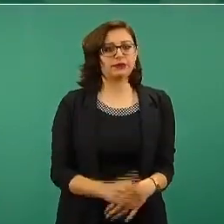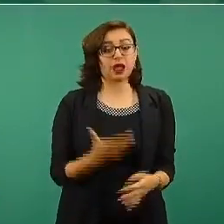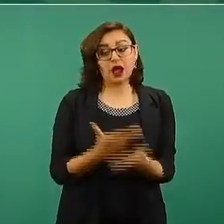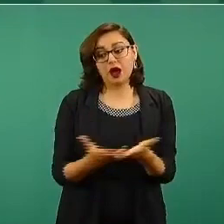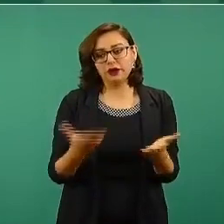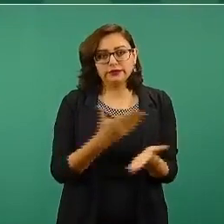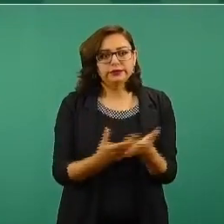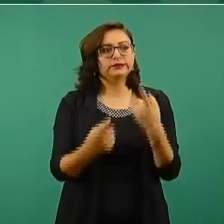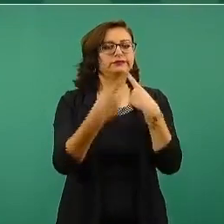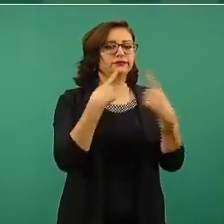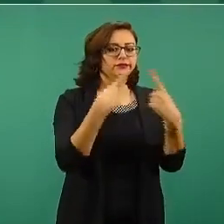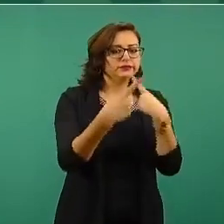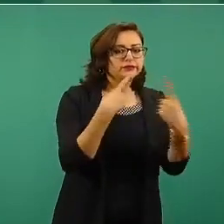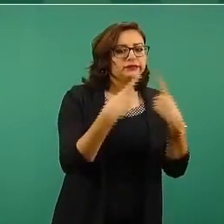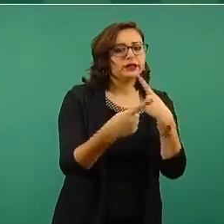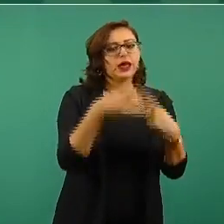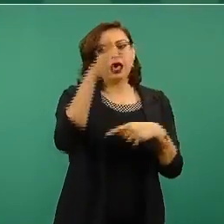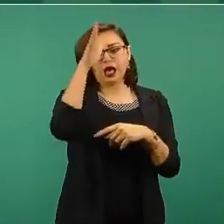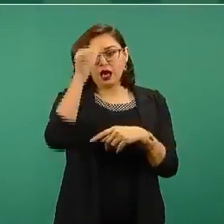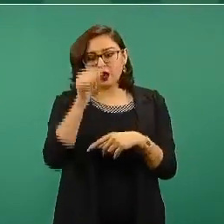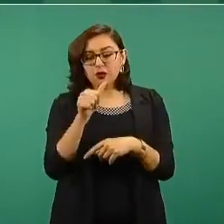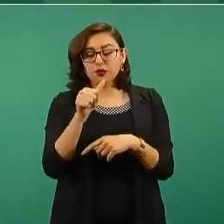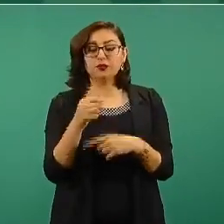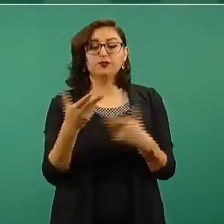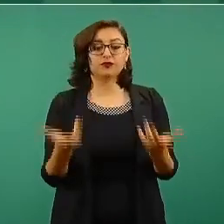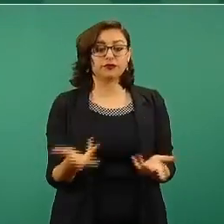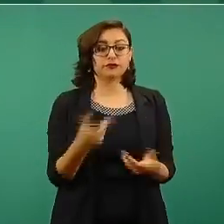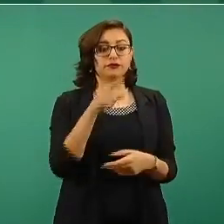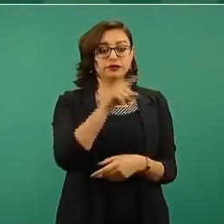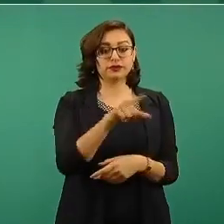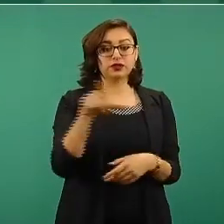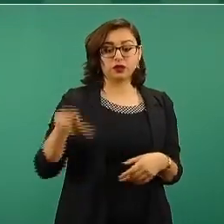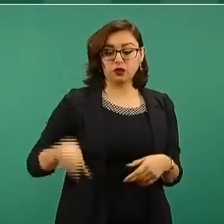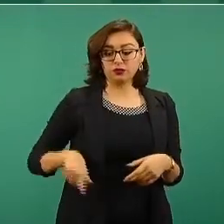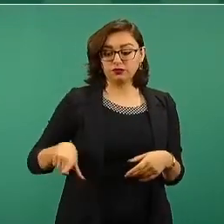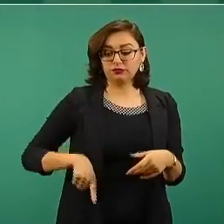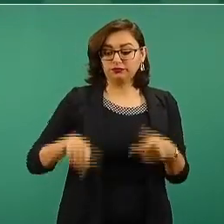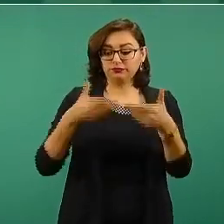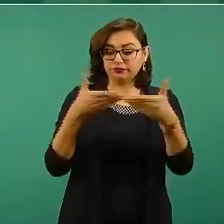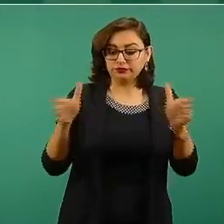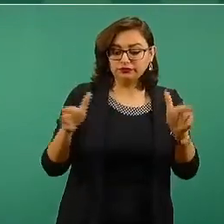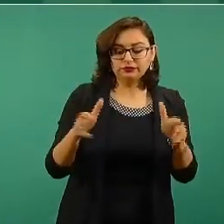No del seguro, era público, pero ahora va a ser del seguro